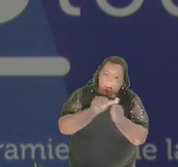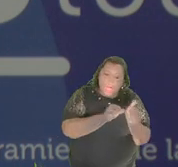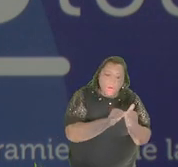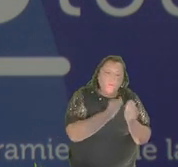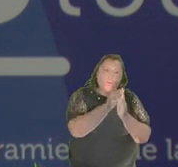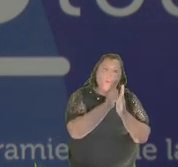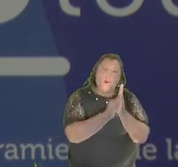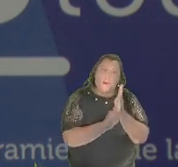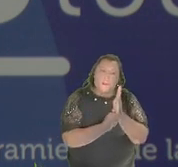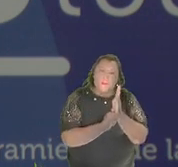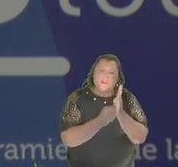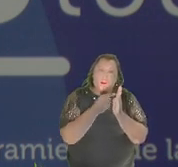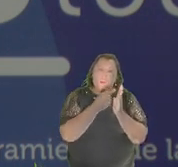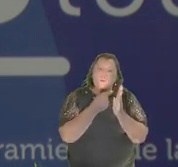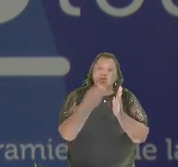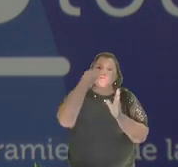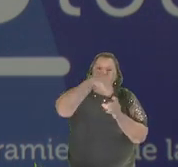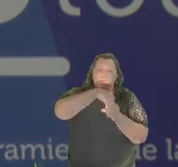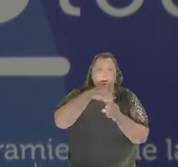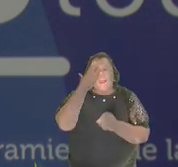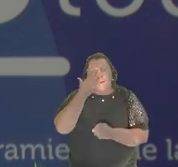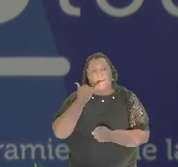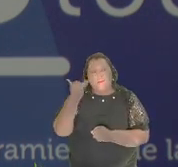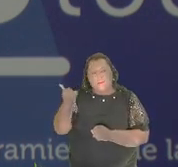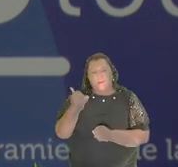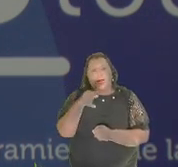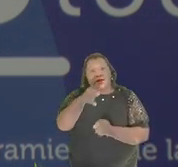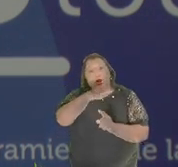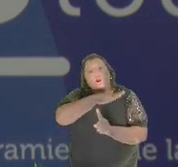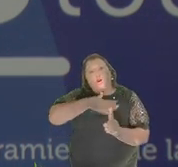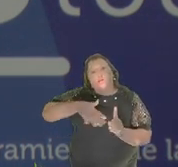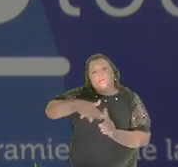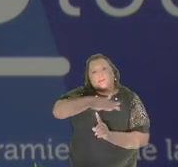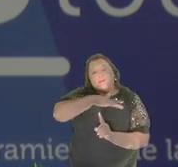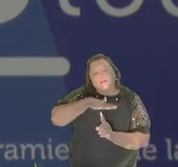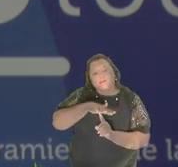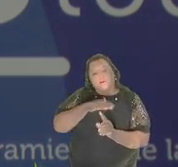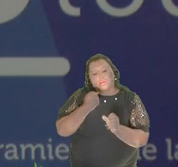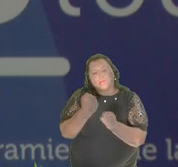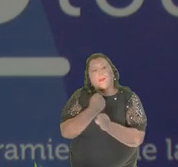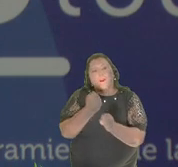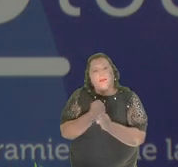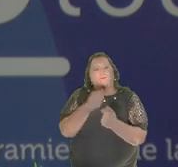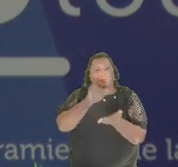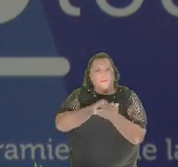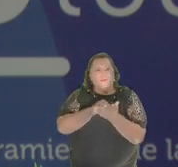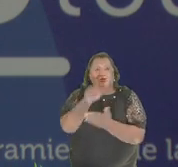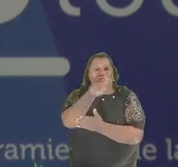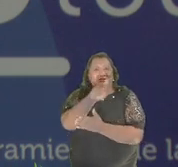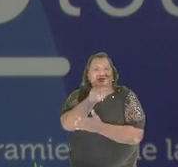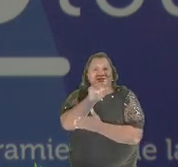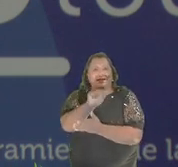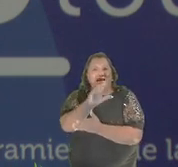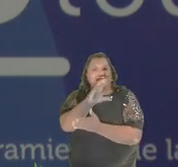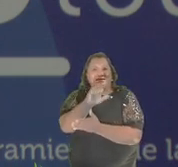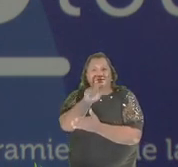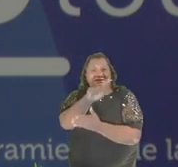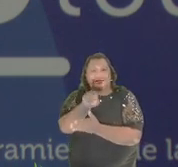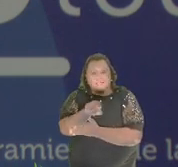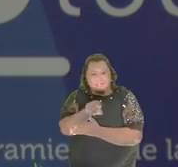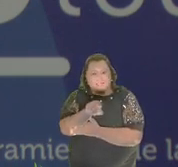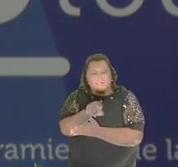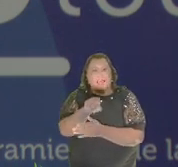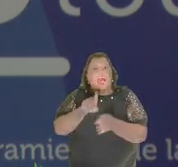programas académicos. En este contexto, pues veníamos trabajando en el SACES y creo que muchos de los que están aquí